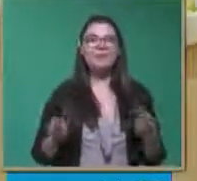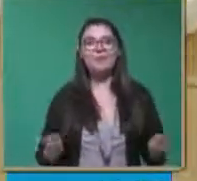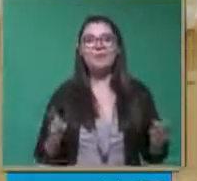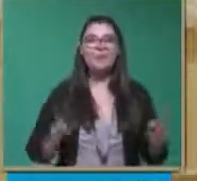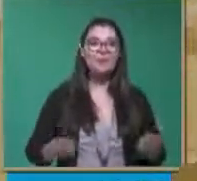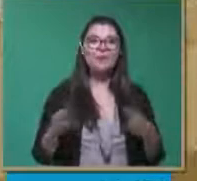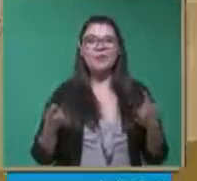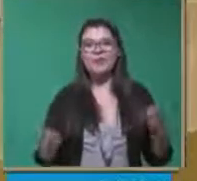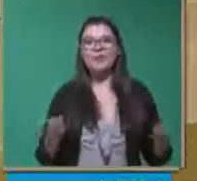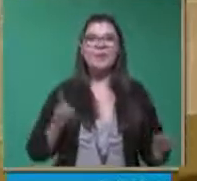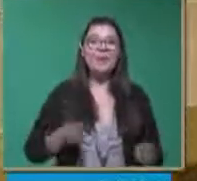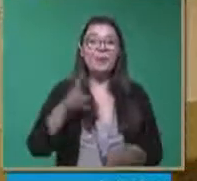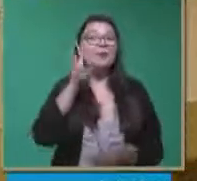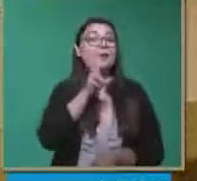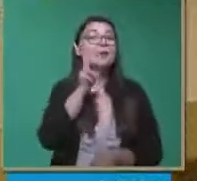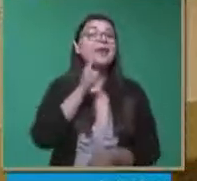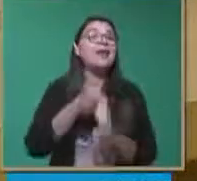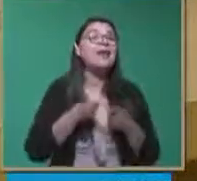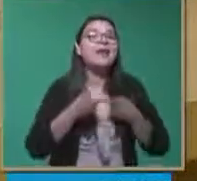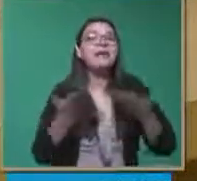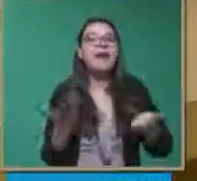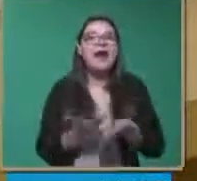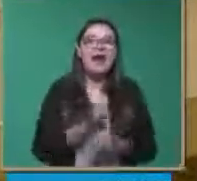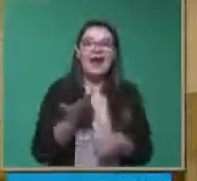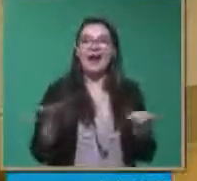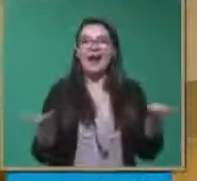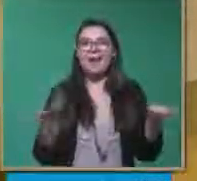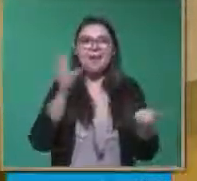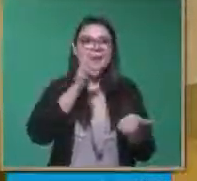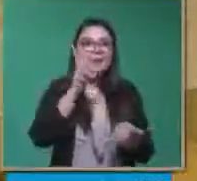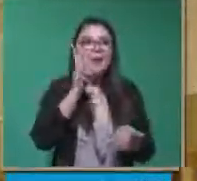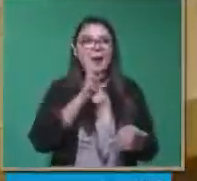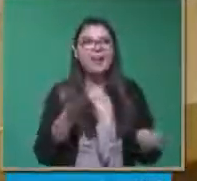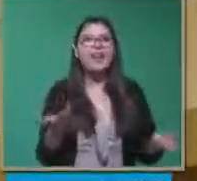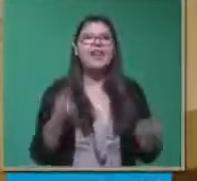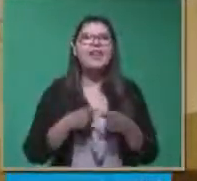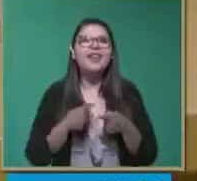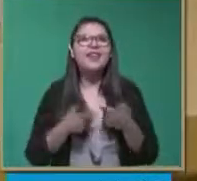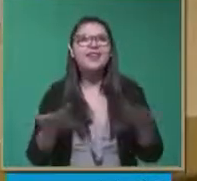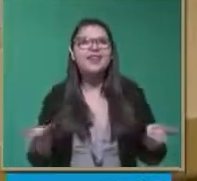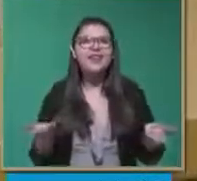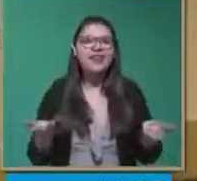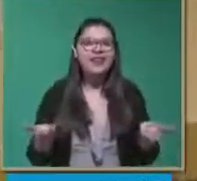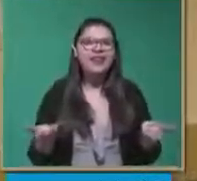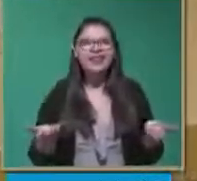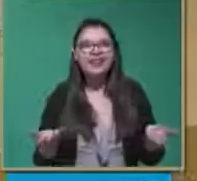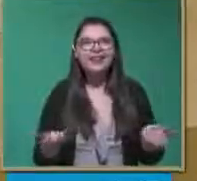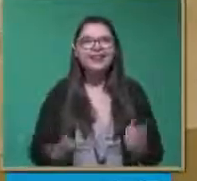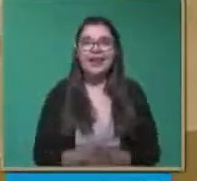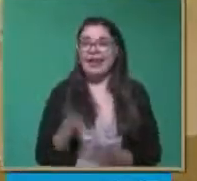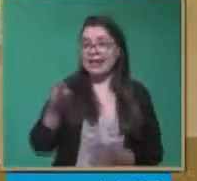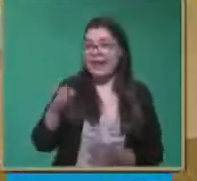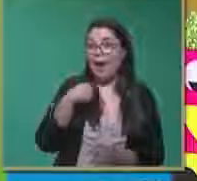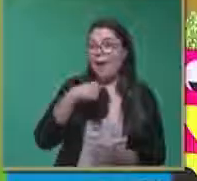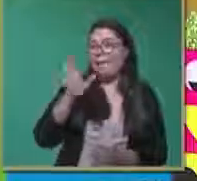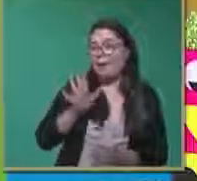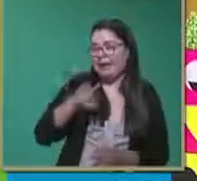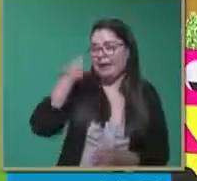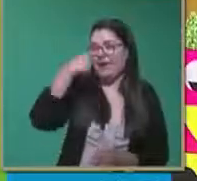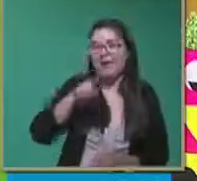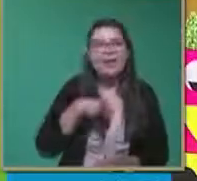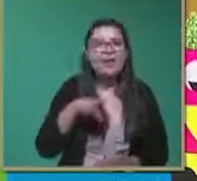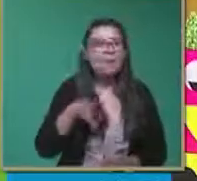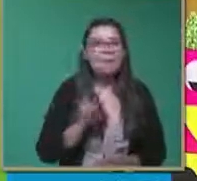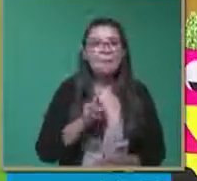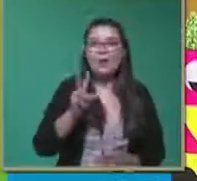Vamos, vamos, vamos. ¿Quién lleva más? ¿Quién lleva más? Parece fácil, niños, pero ¿qué creen? No está nada sencillo porque hay